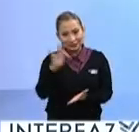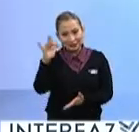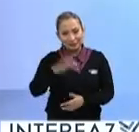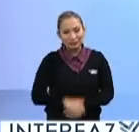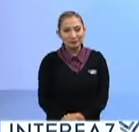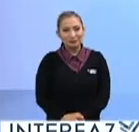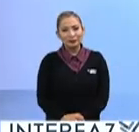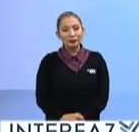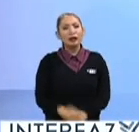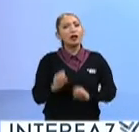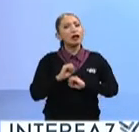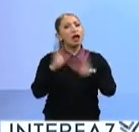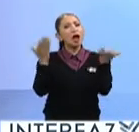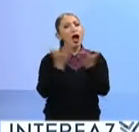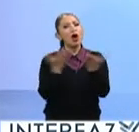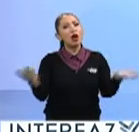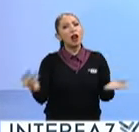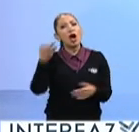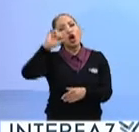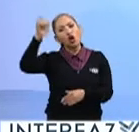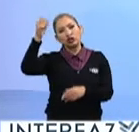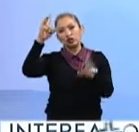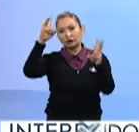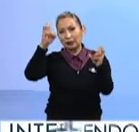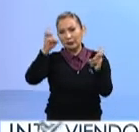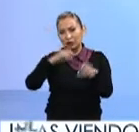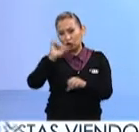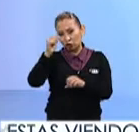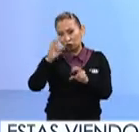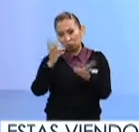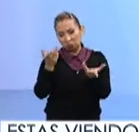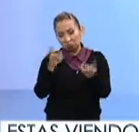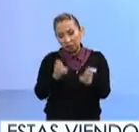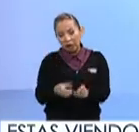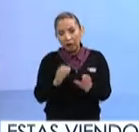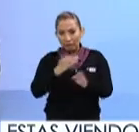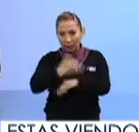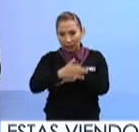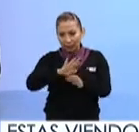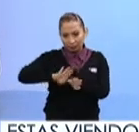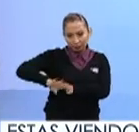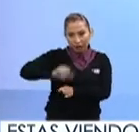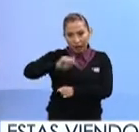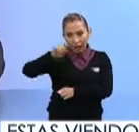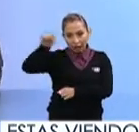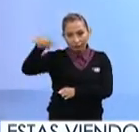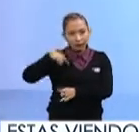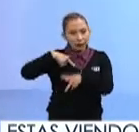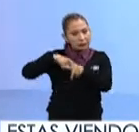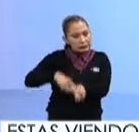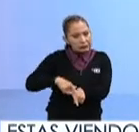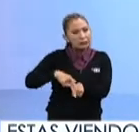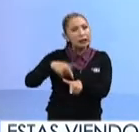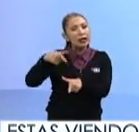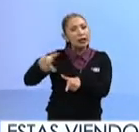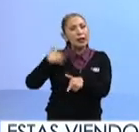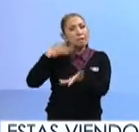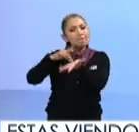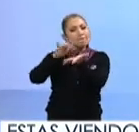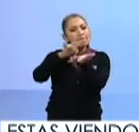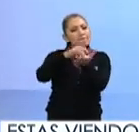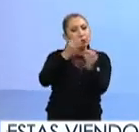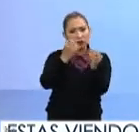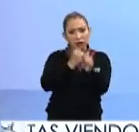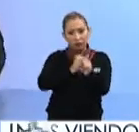Cristina. Y bueno, pues vámonos a otros temas, a otros asuntos. Dejamos por lo pronto a Ana Cristina allá. Seguirá pues